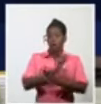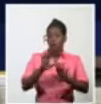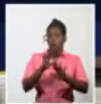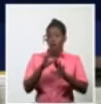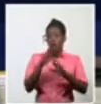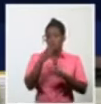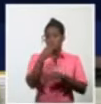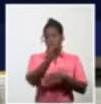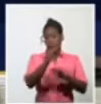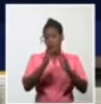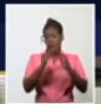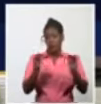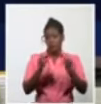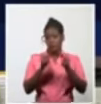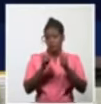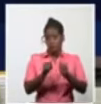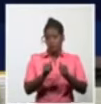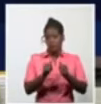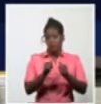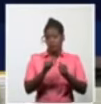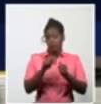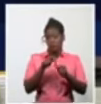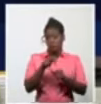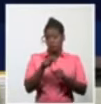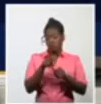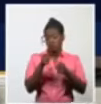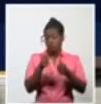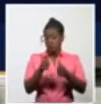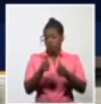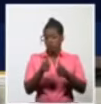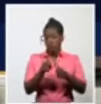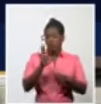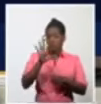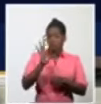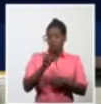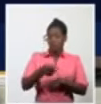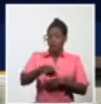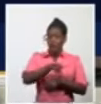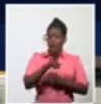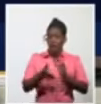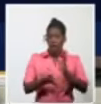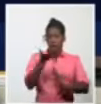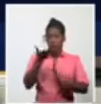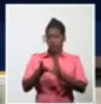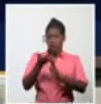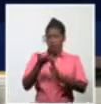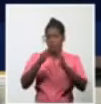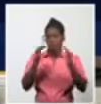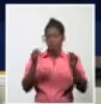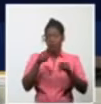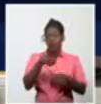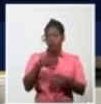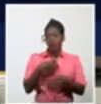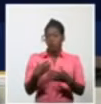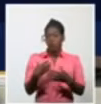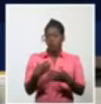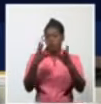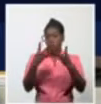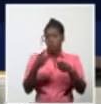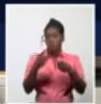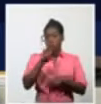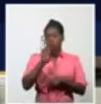1.437 diagnosticados, 50 en el día de ayer. Eso nos da un 40%